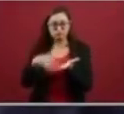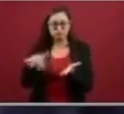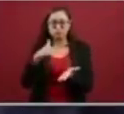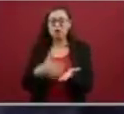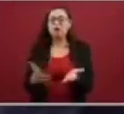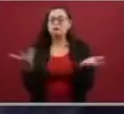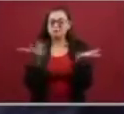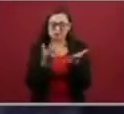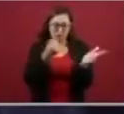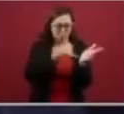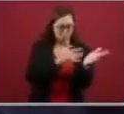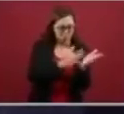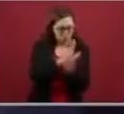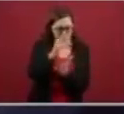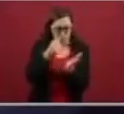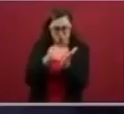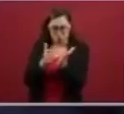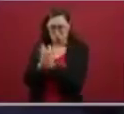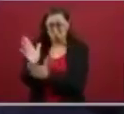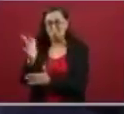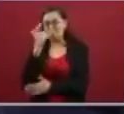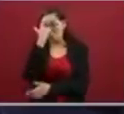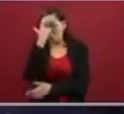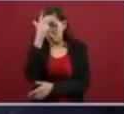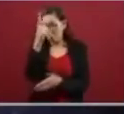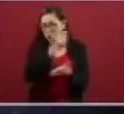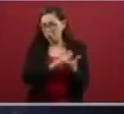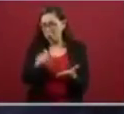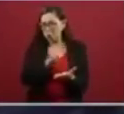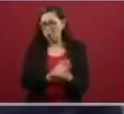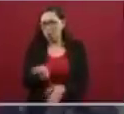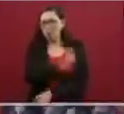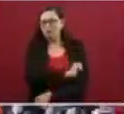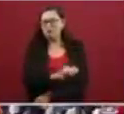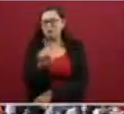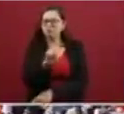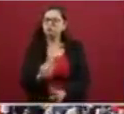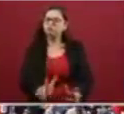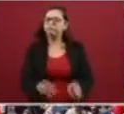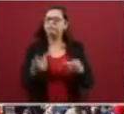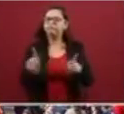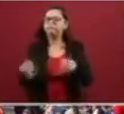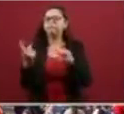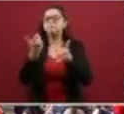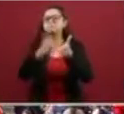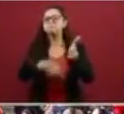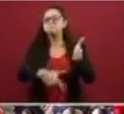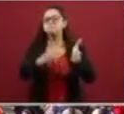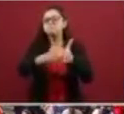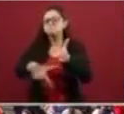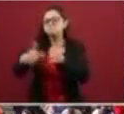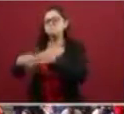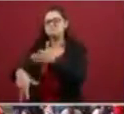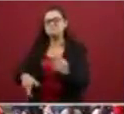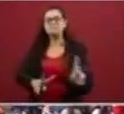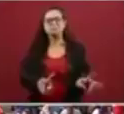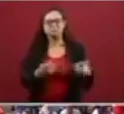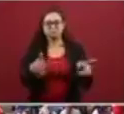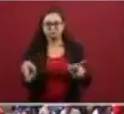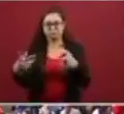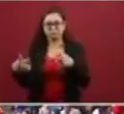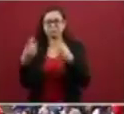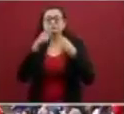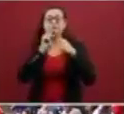escritores a precios accesibles. Elaboramos un nuevo